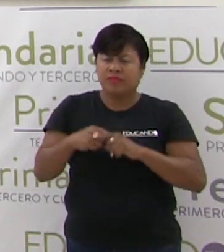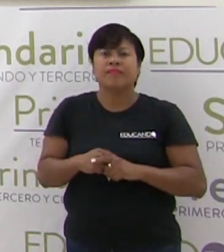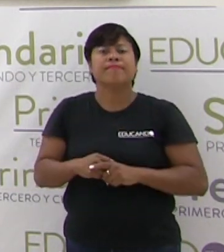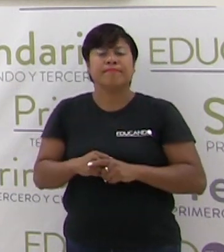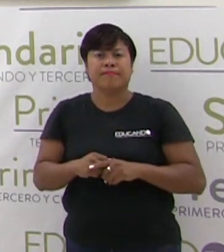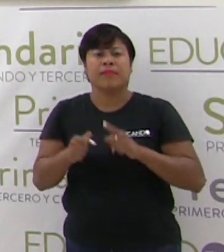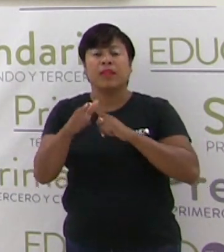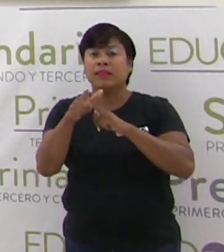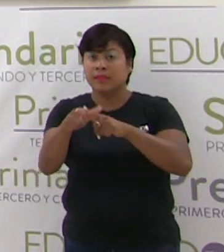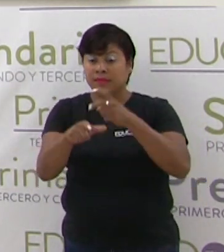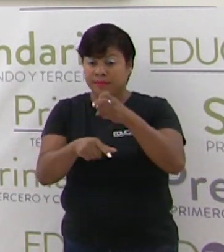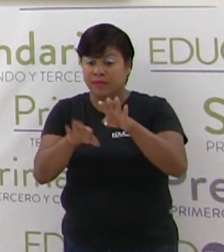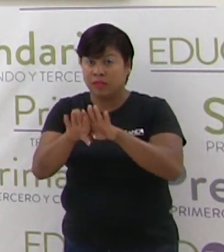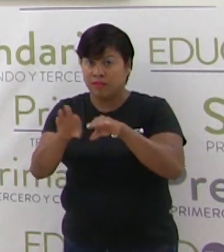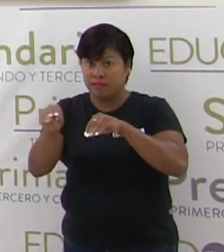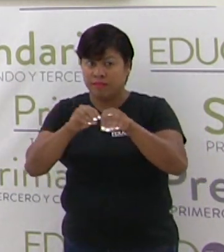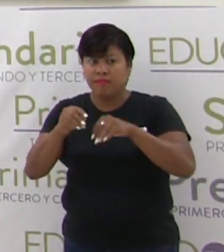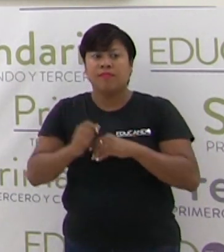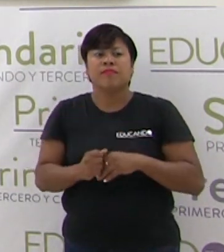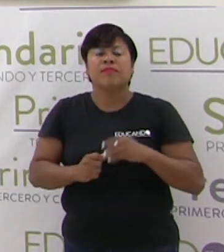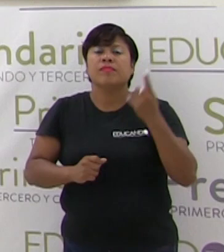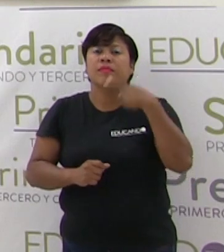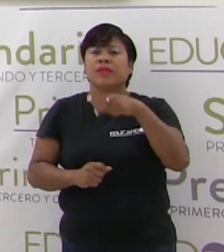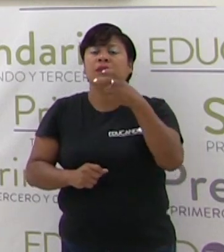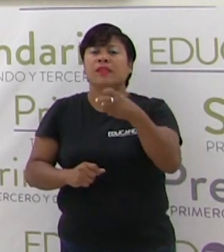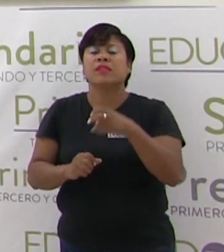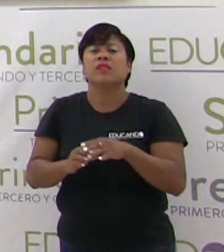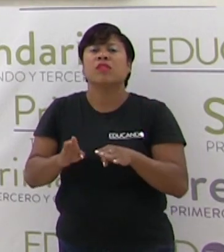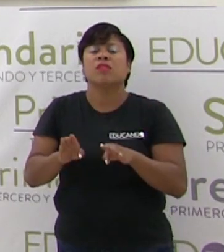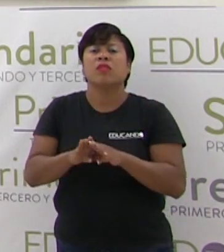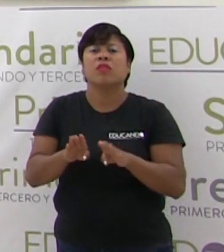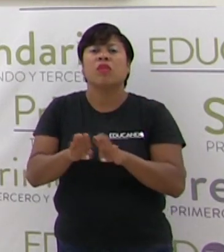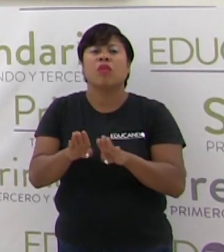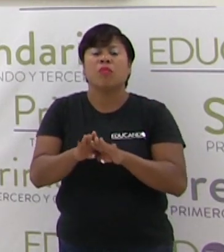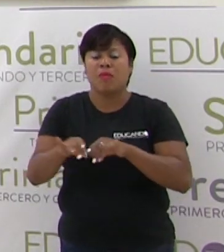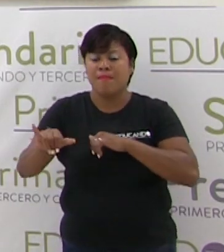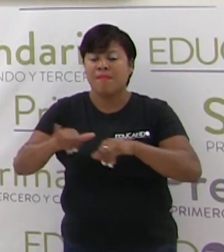a seguir moviendo esto para que nos quede como un mapa mental.